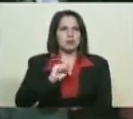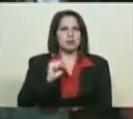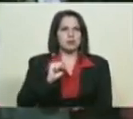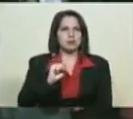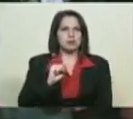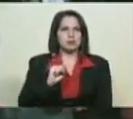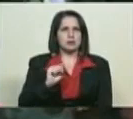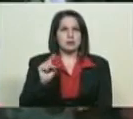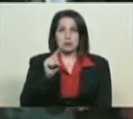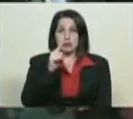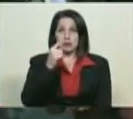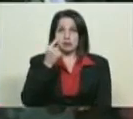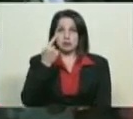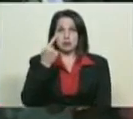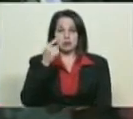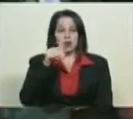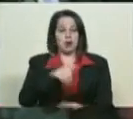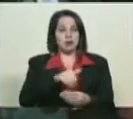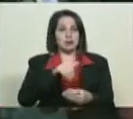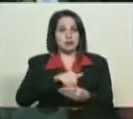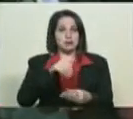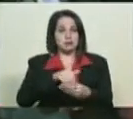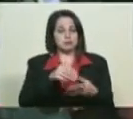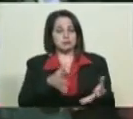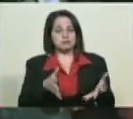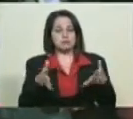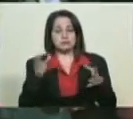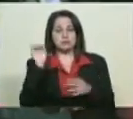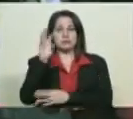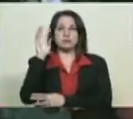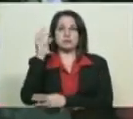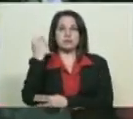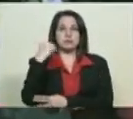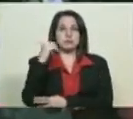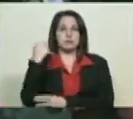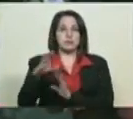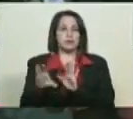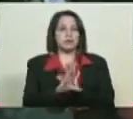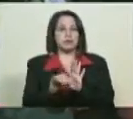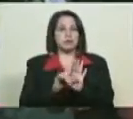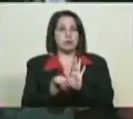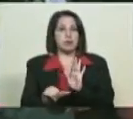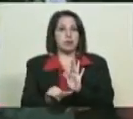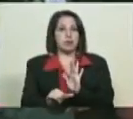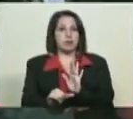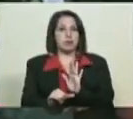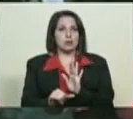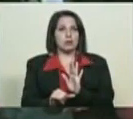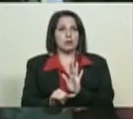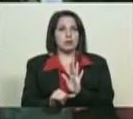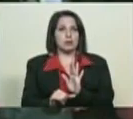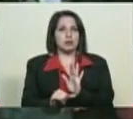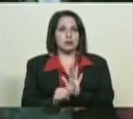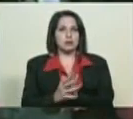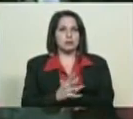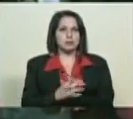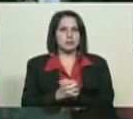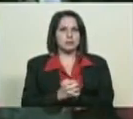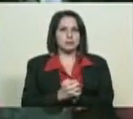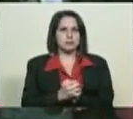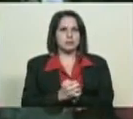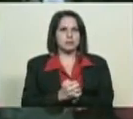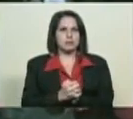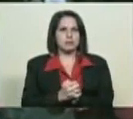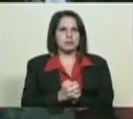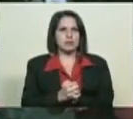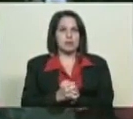Primero, bueno, con la elección de la Asamblea Nacional Constituyente, que le